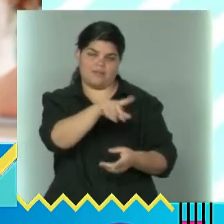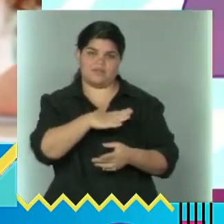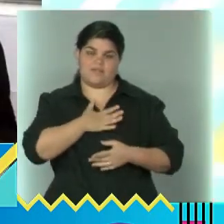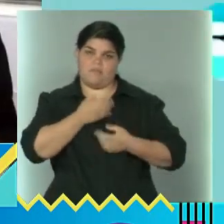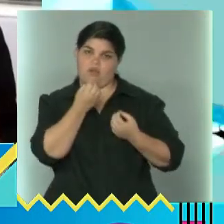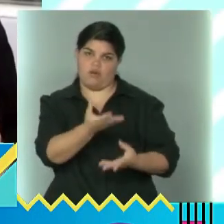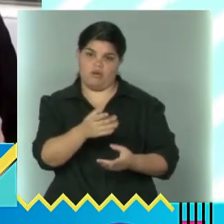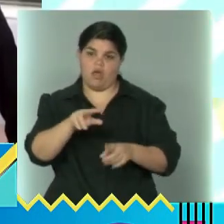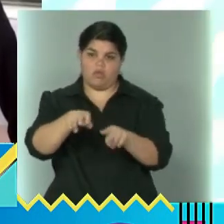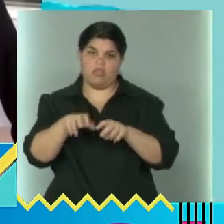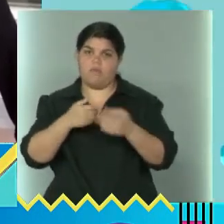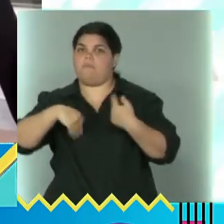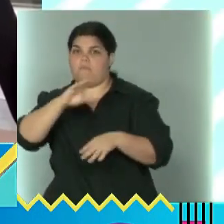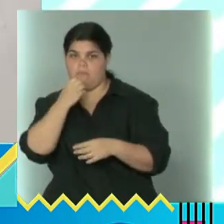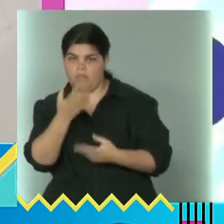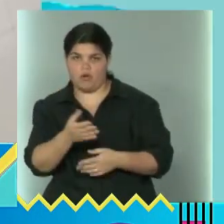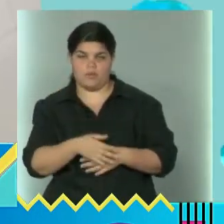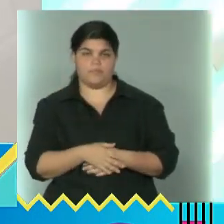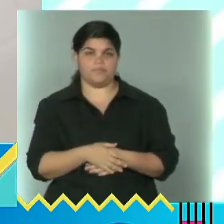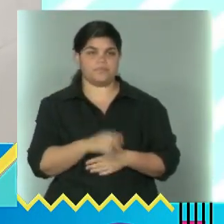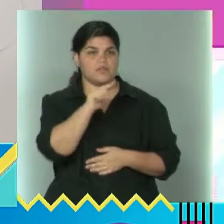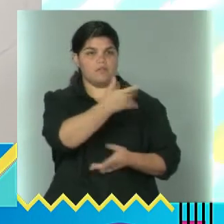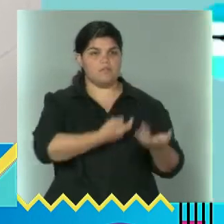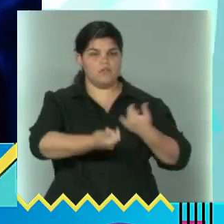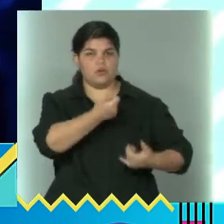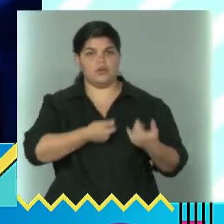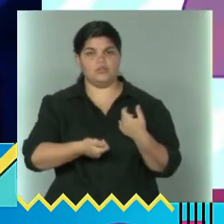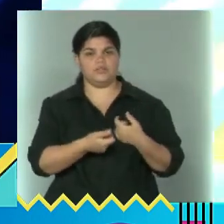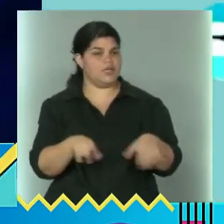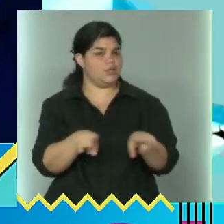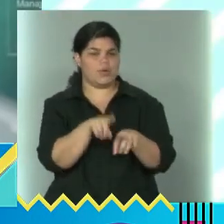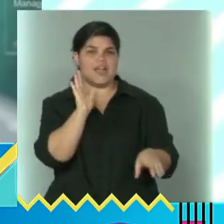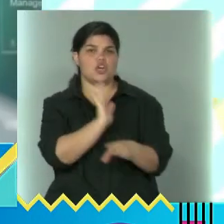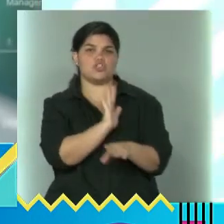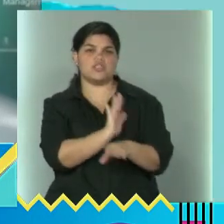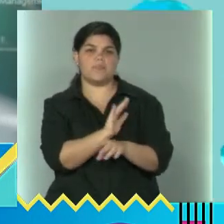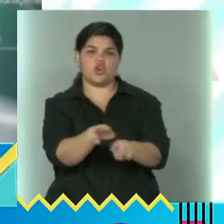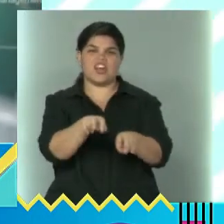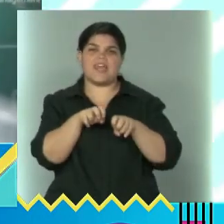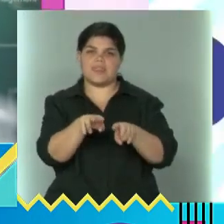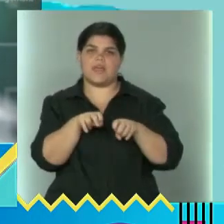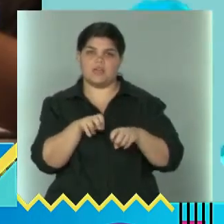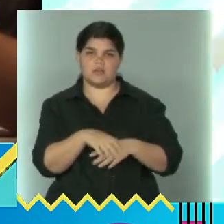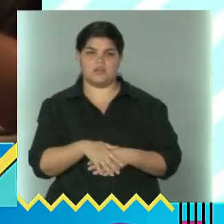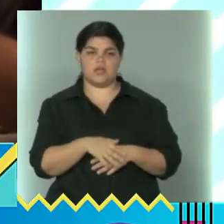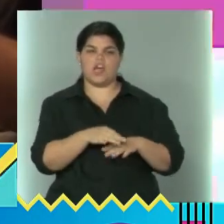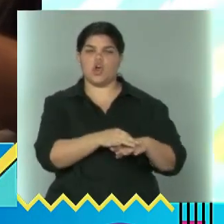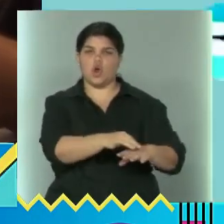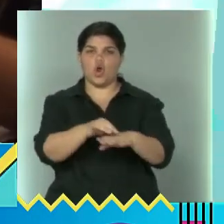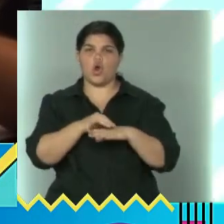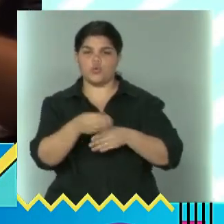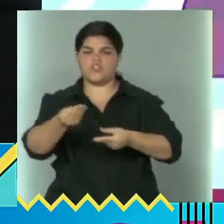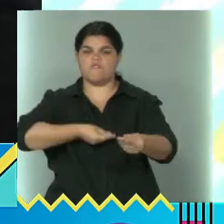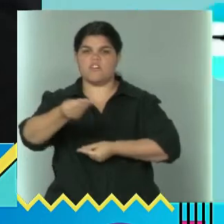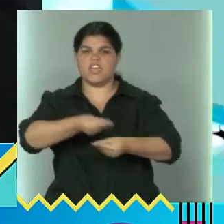Carlos, bueno, Carolina te saluda. Como bien decís, incorporás el concepto de rentabilidad. ¿En qué consiste el coaching financiero?